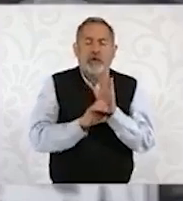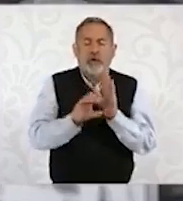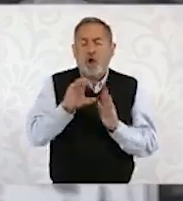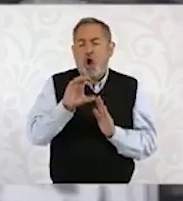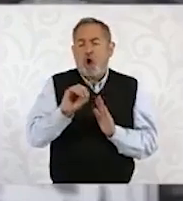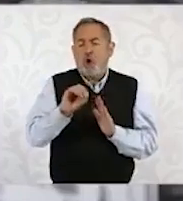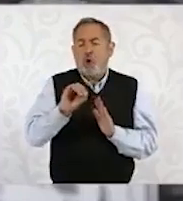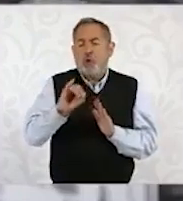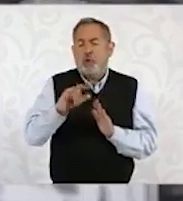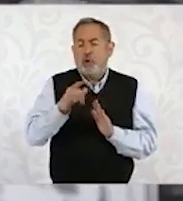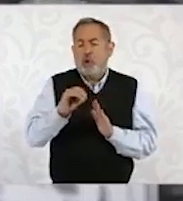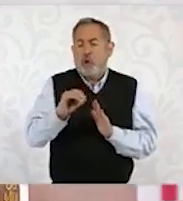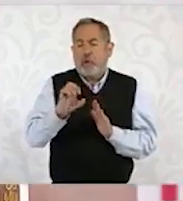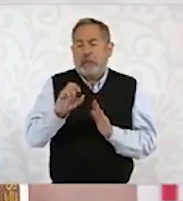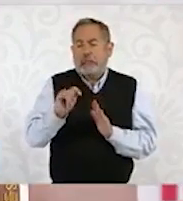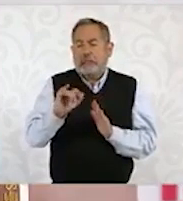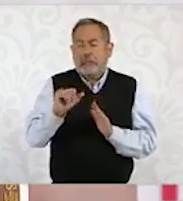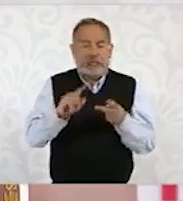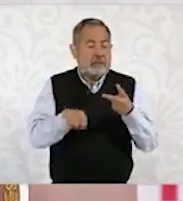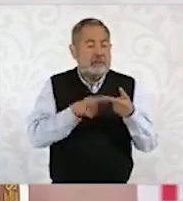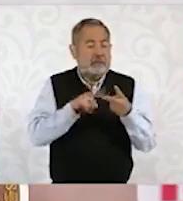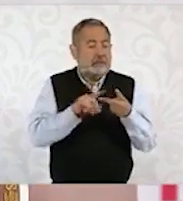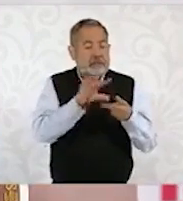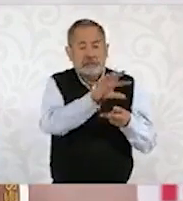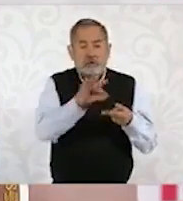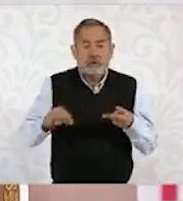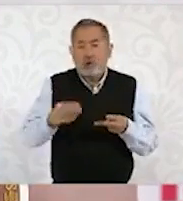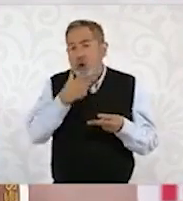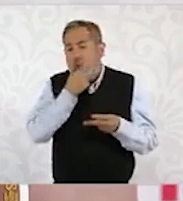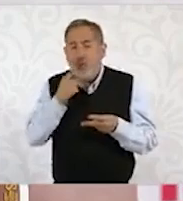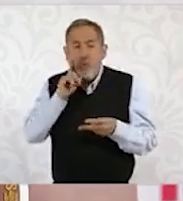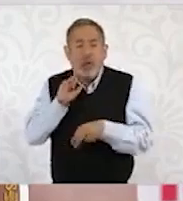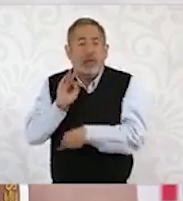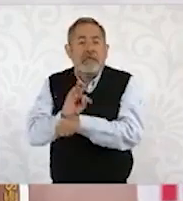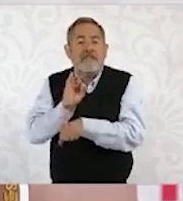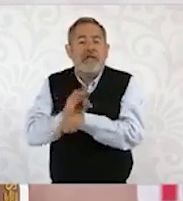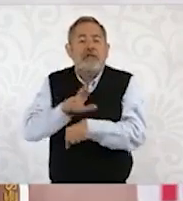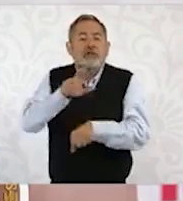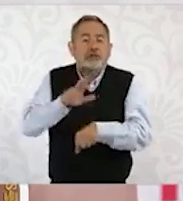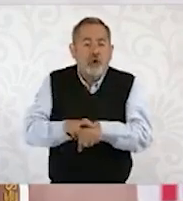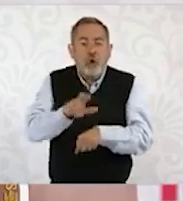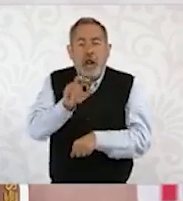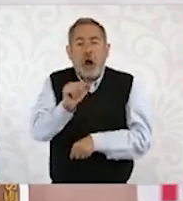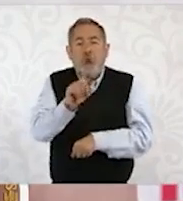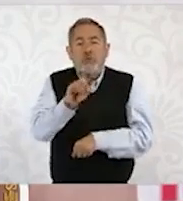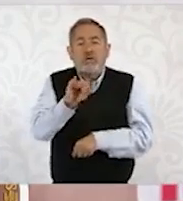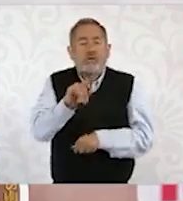un defensor de las audiencias y un espacio para que la audiencia se pueda quejar.